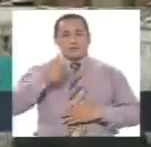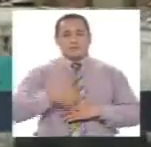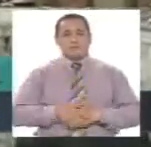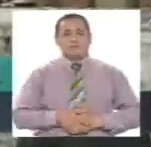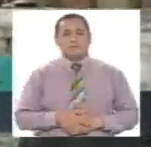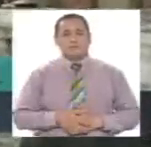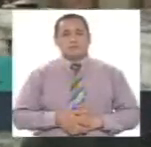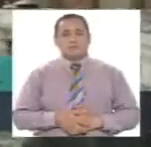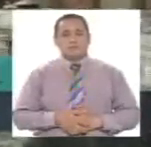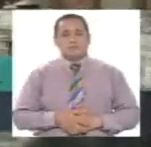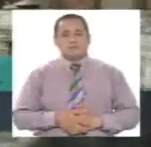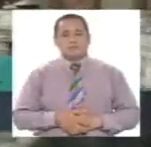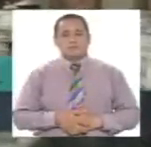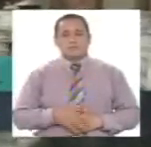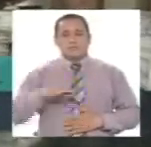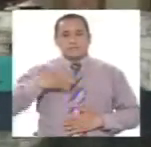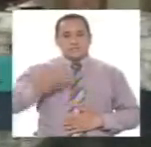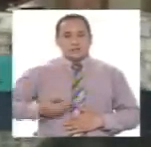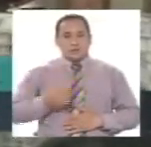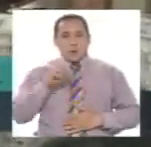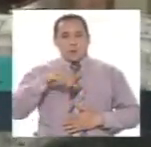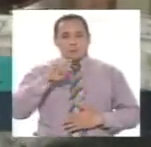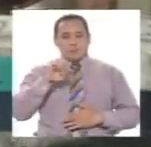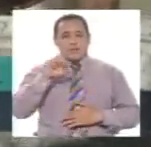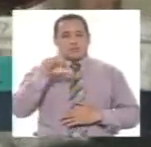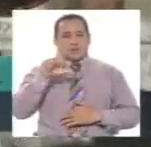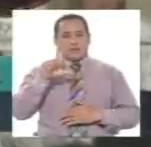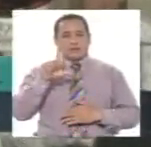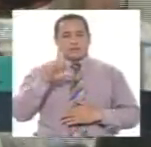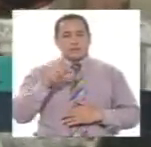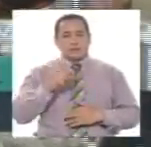Ministros. Señor Manuel Pulgar Vidal